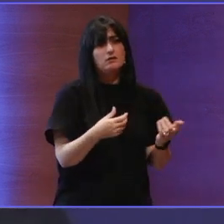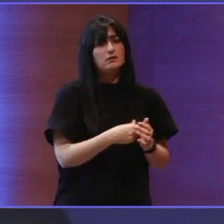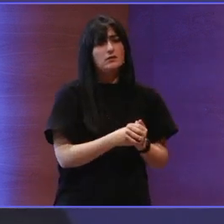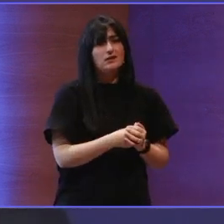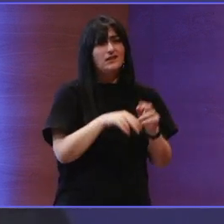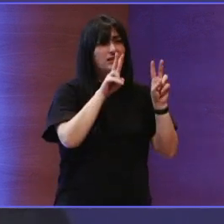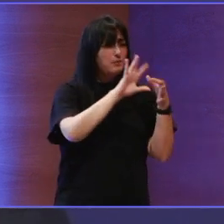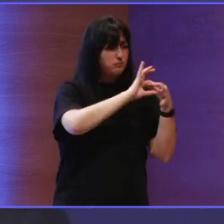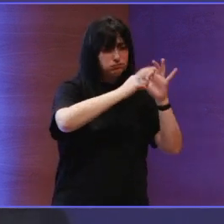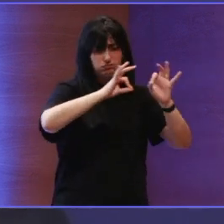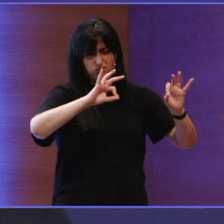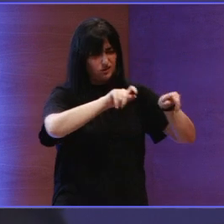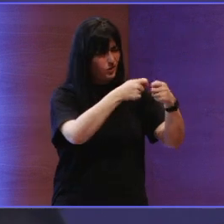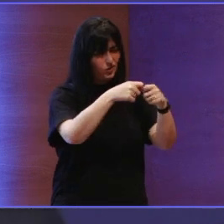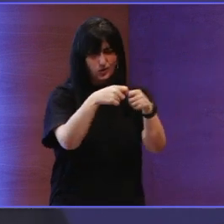tebra de falta de armazón ideológico